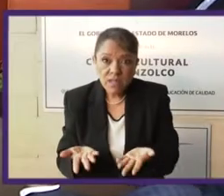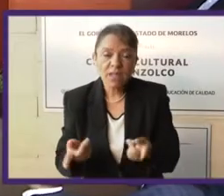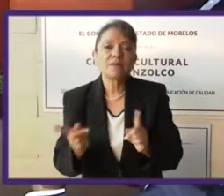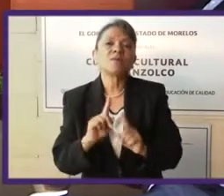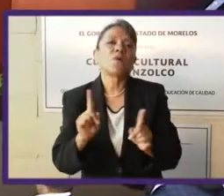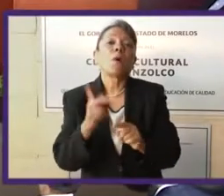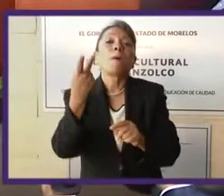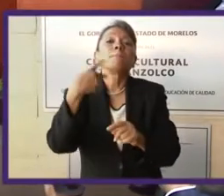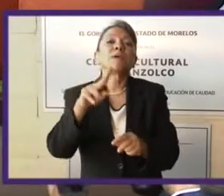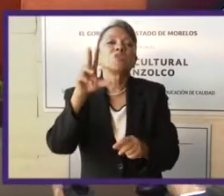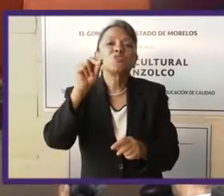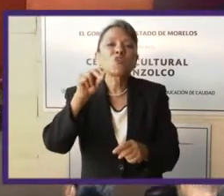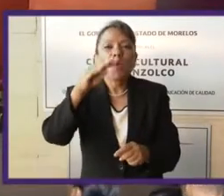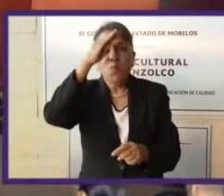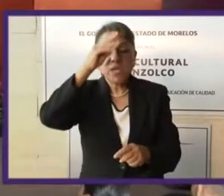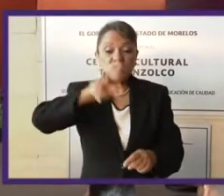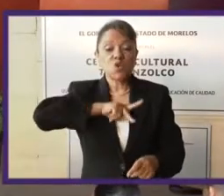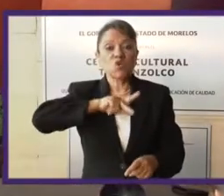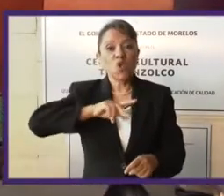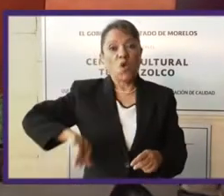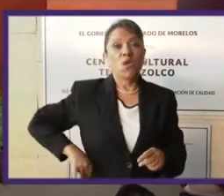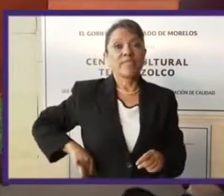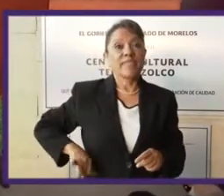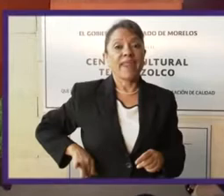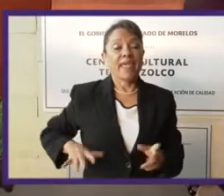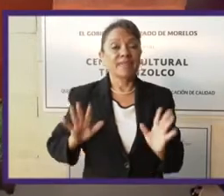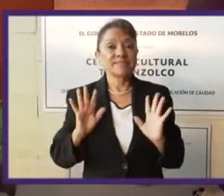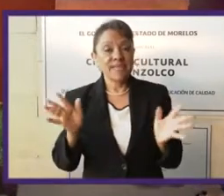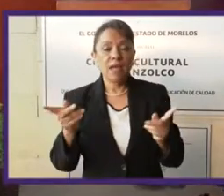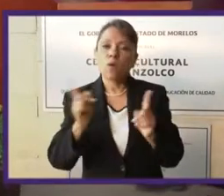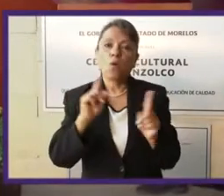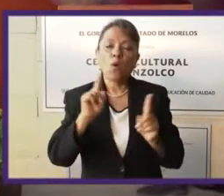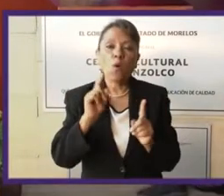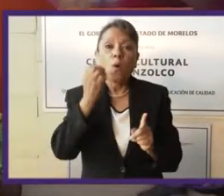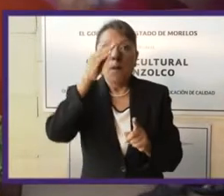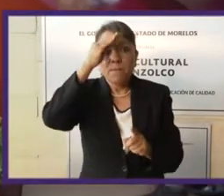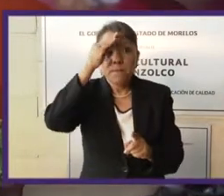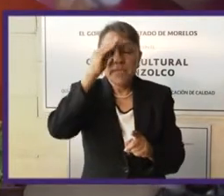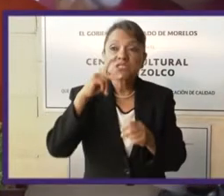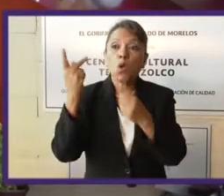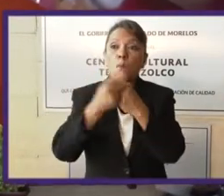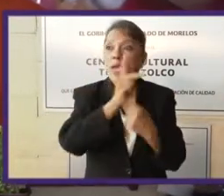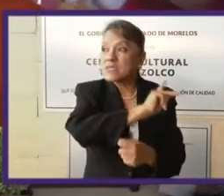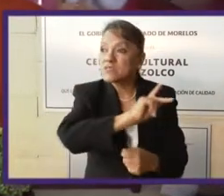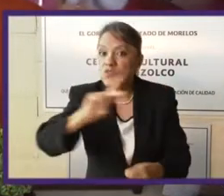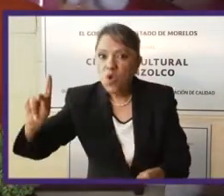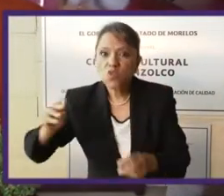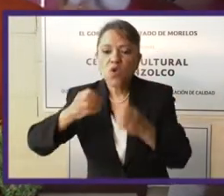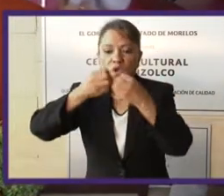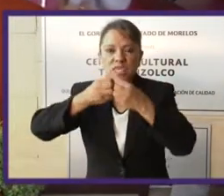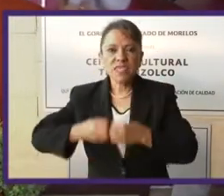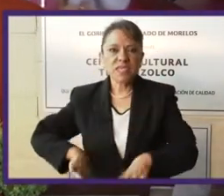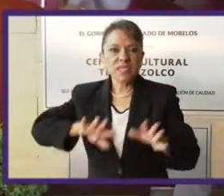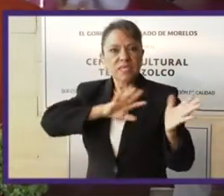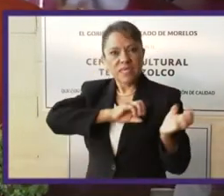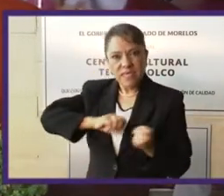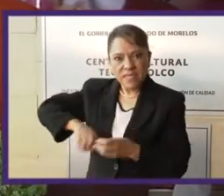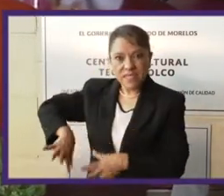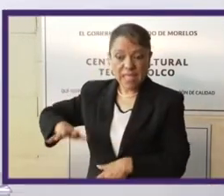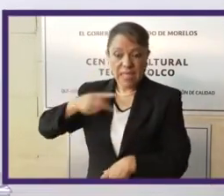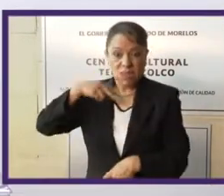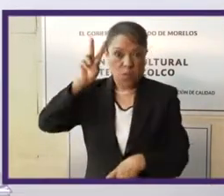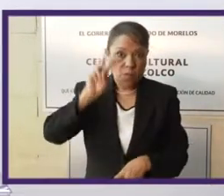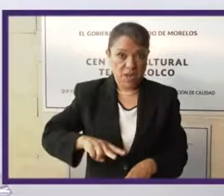aspiraciones personales hay que poner en la mesa esa aspiración despojarnos de nuestra legista legítima aspiración